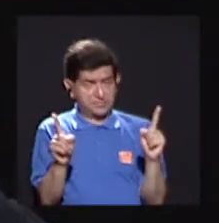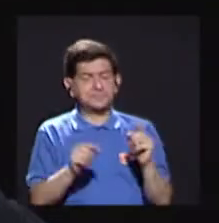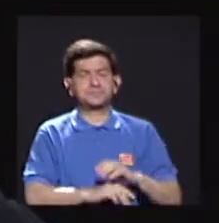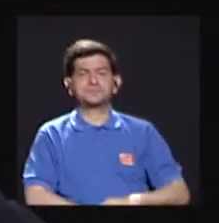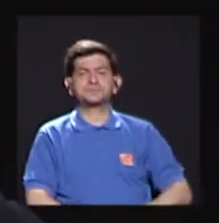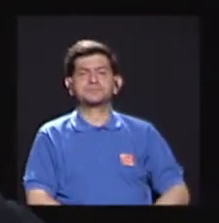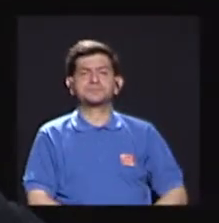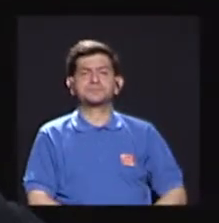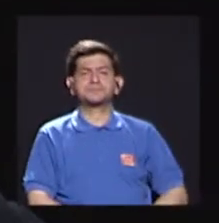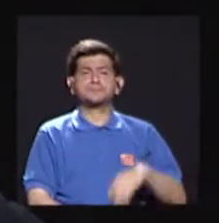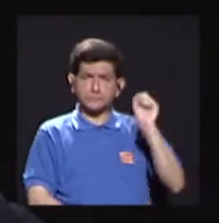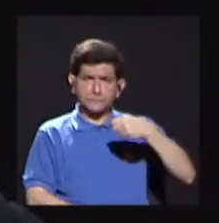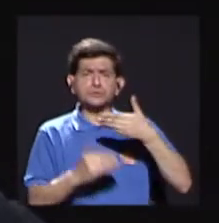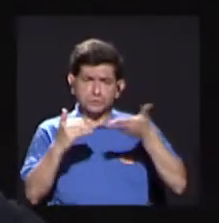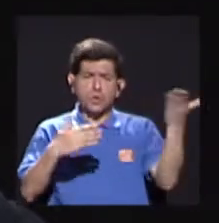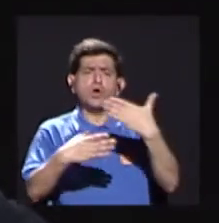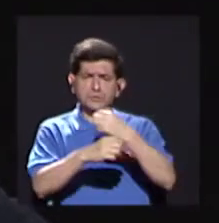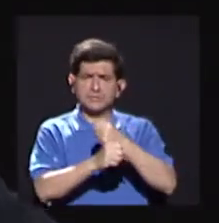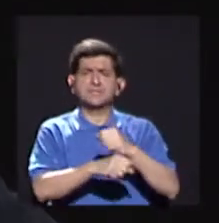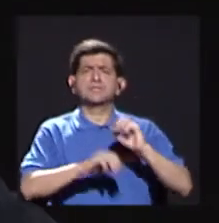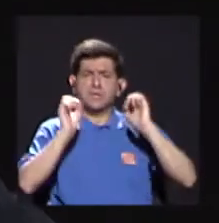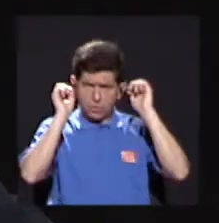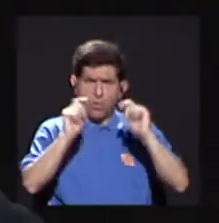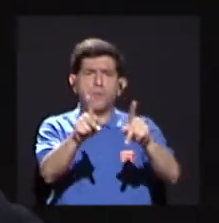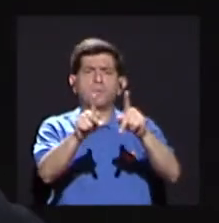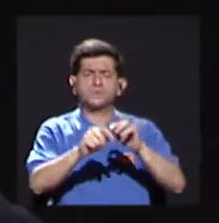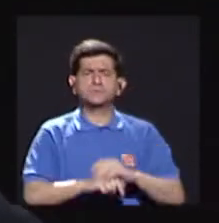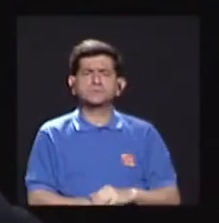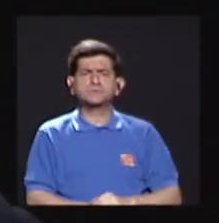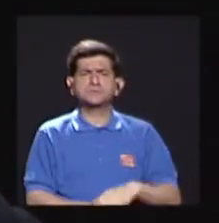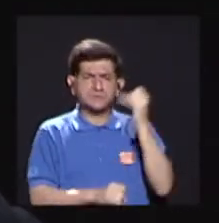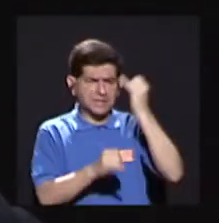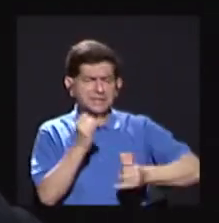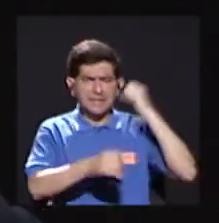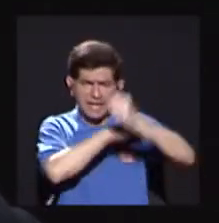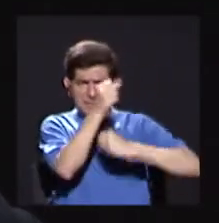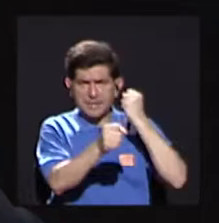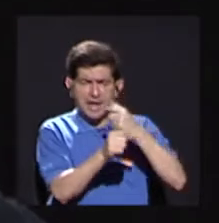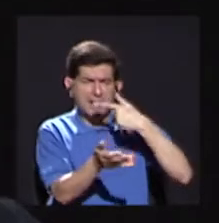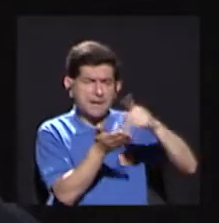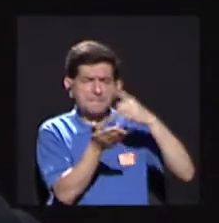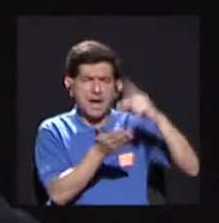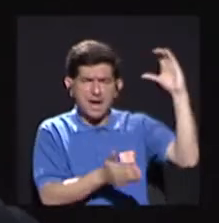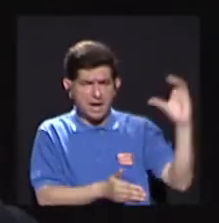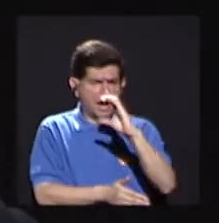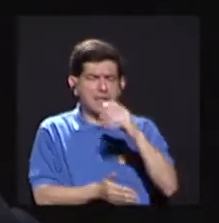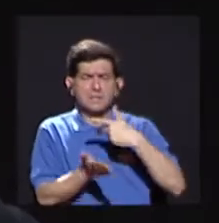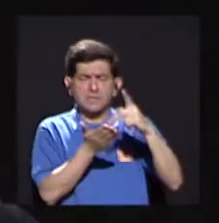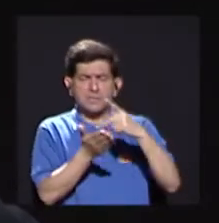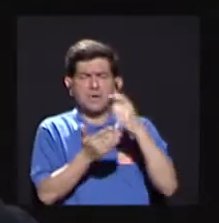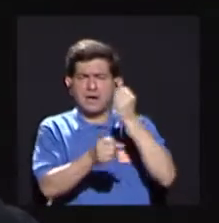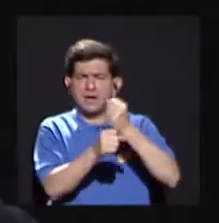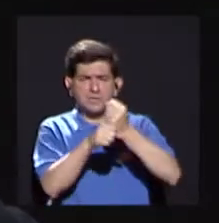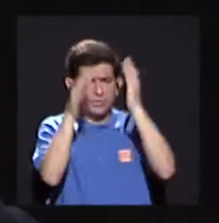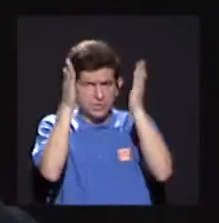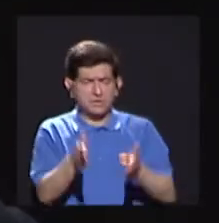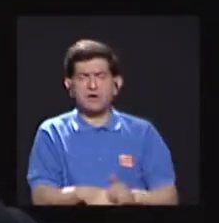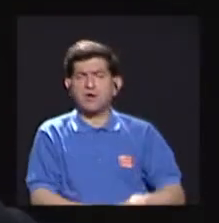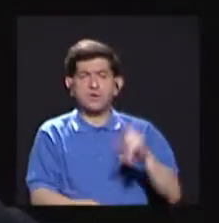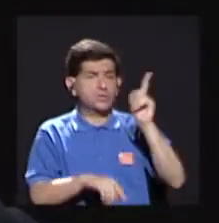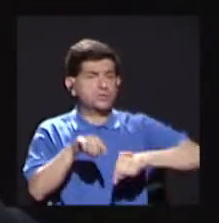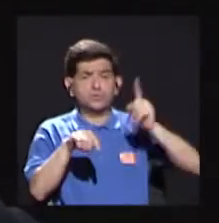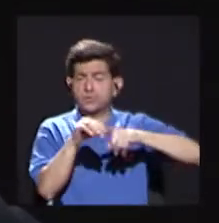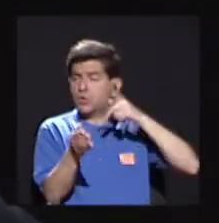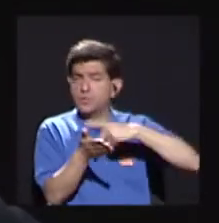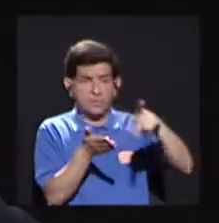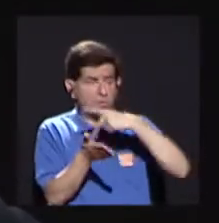sí se han hecho cosas que permitieron terminar el año pagando aguinaldo pagando sueldos que no no no se hubieran podido